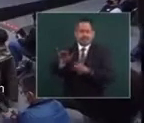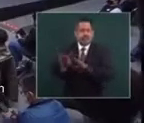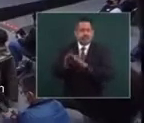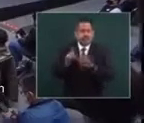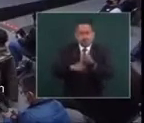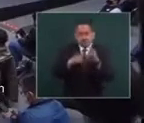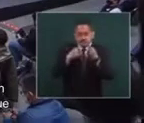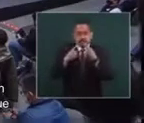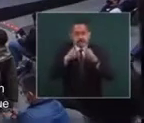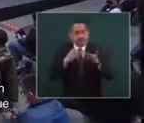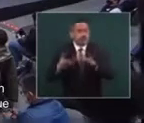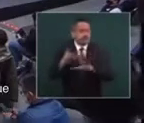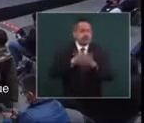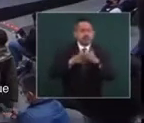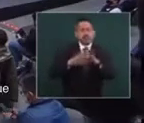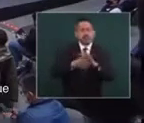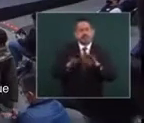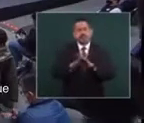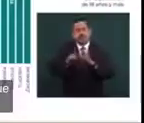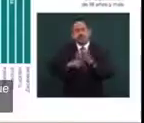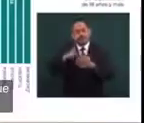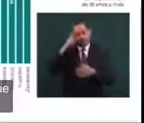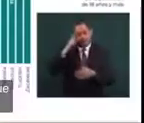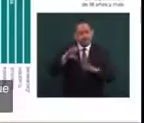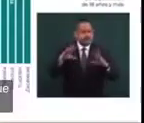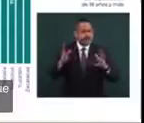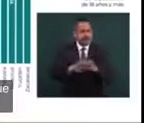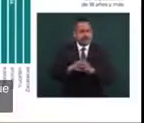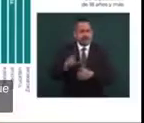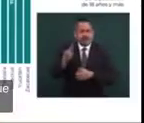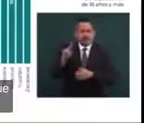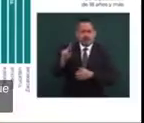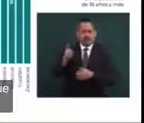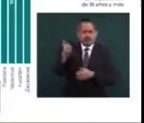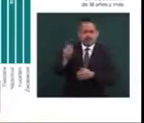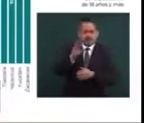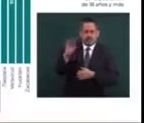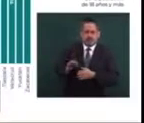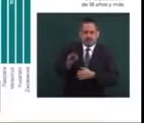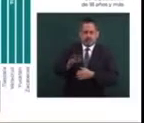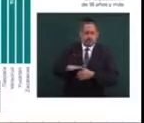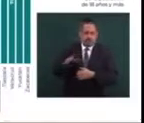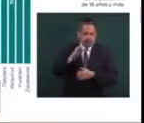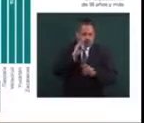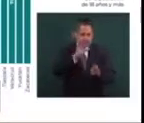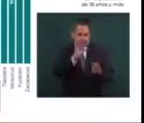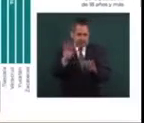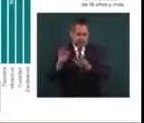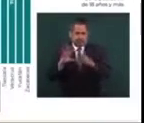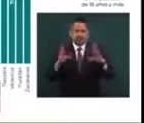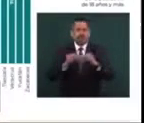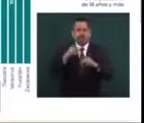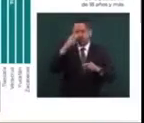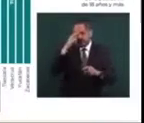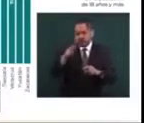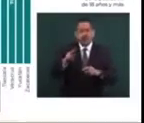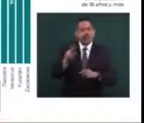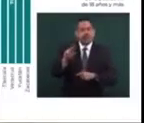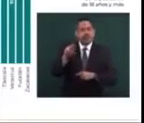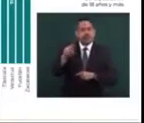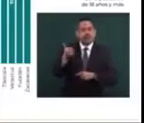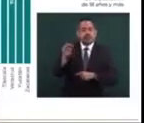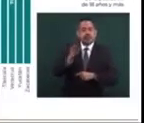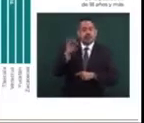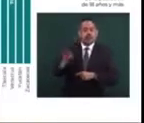las coberturas vacunales, que en resumen son 86% para la población elegible en México,